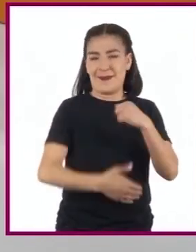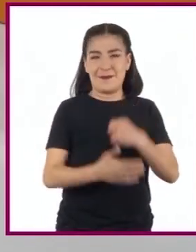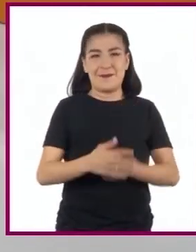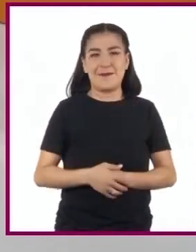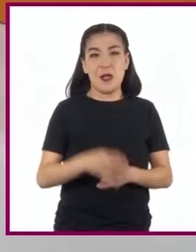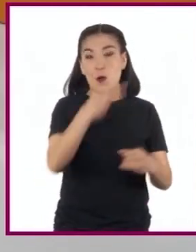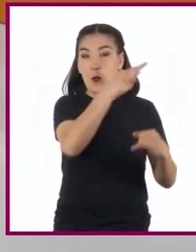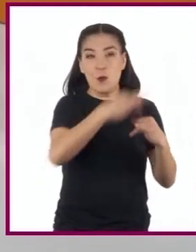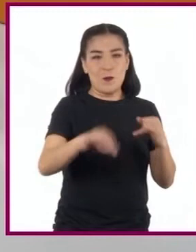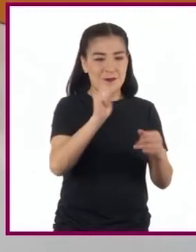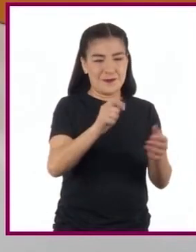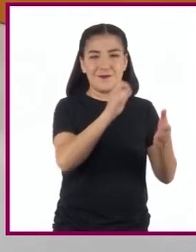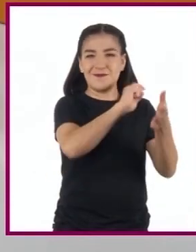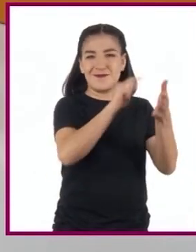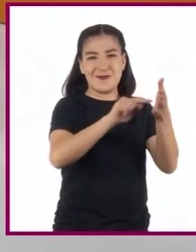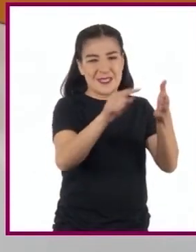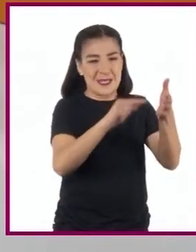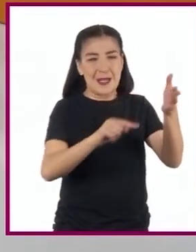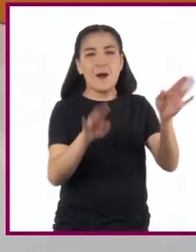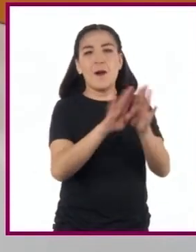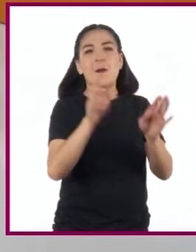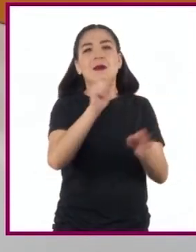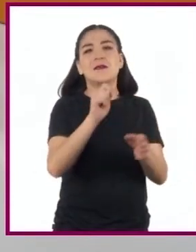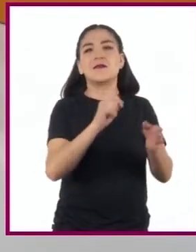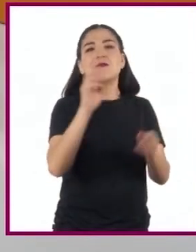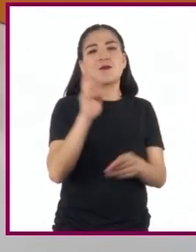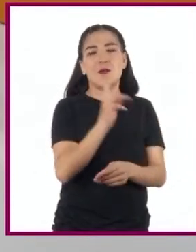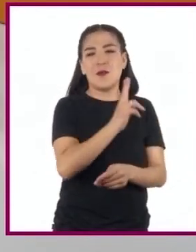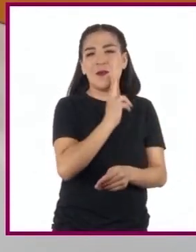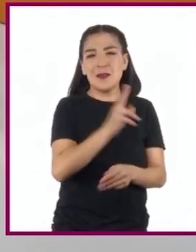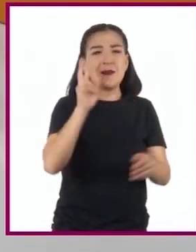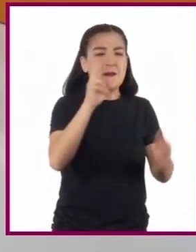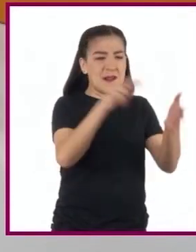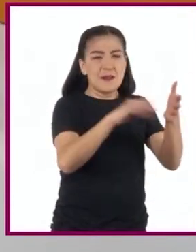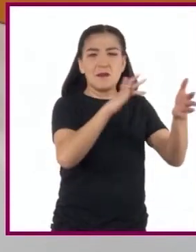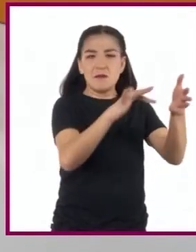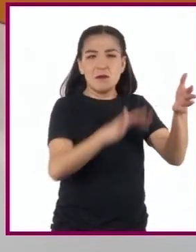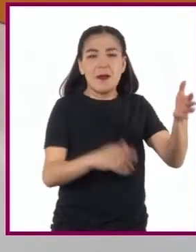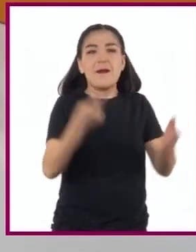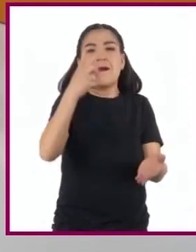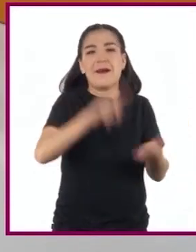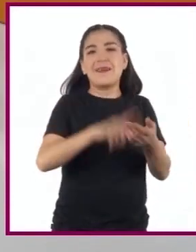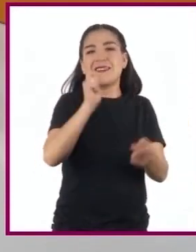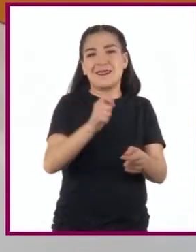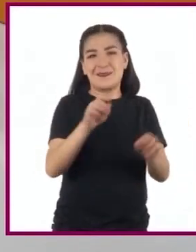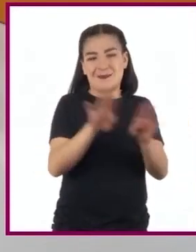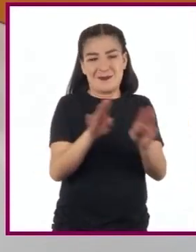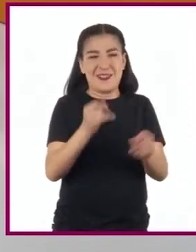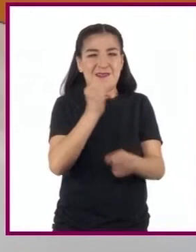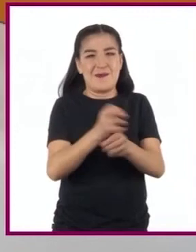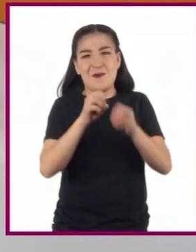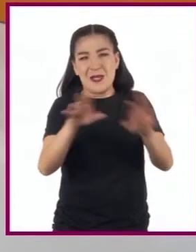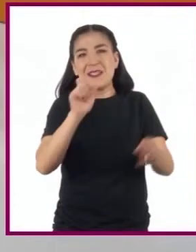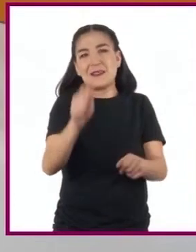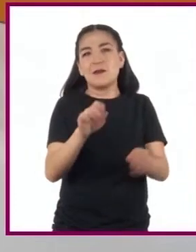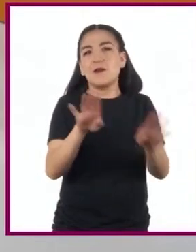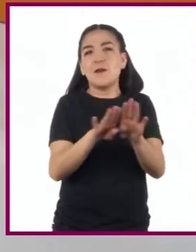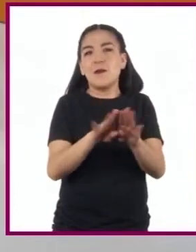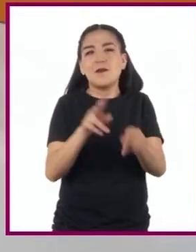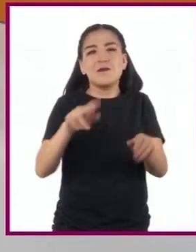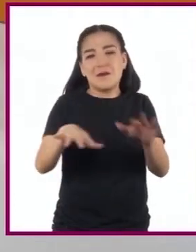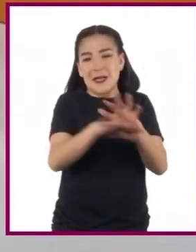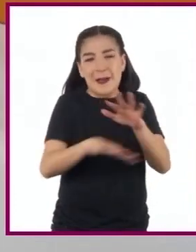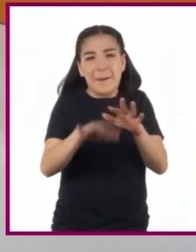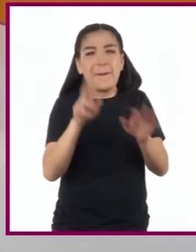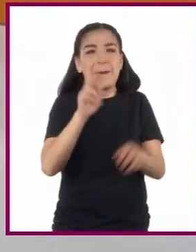el último párrafo de cualquier noticia donde se coloca un dato secundario que señala la conclusión del